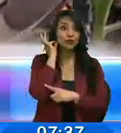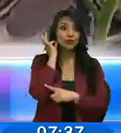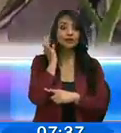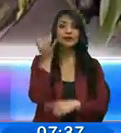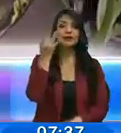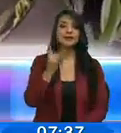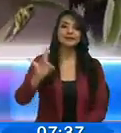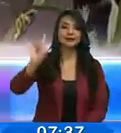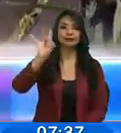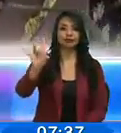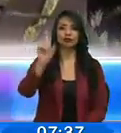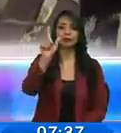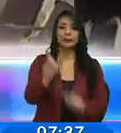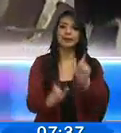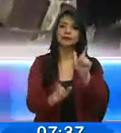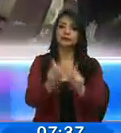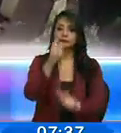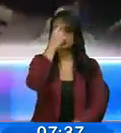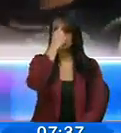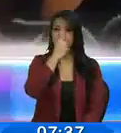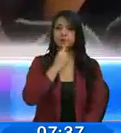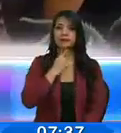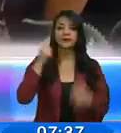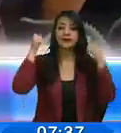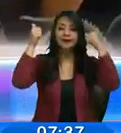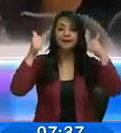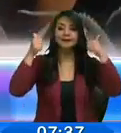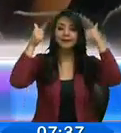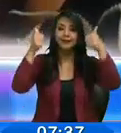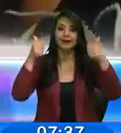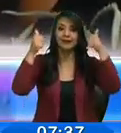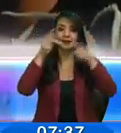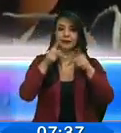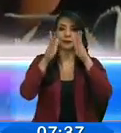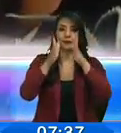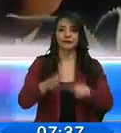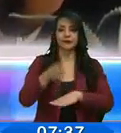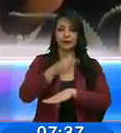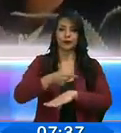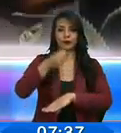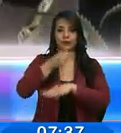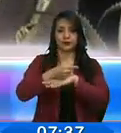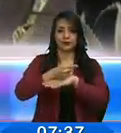18 personas que se perfilan como candidata por la prefectura del Guayas.